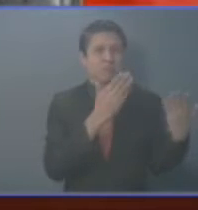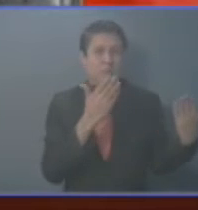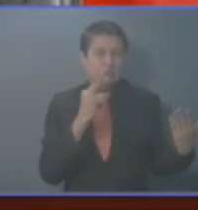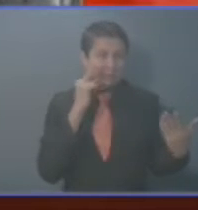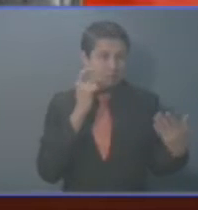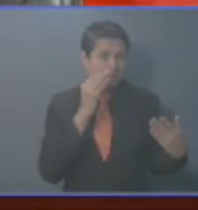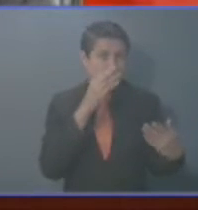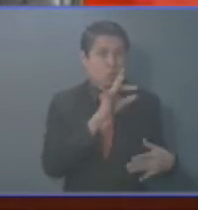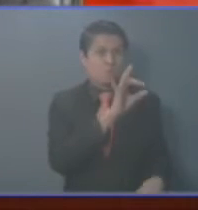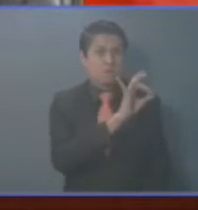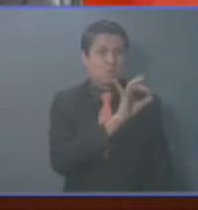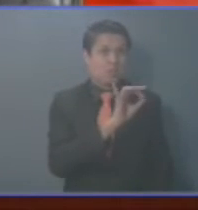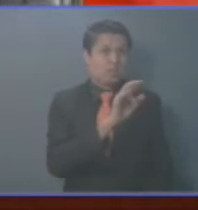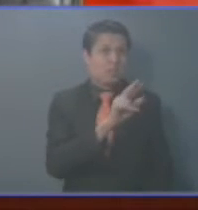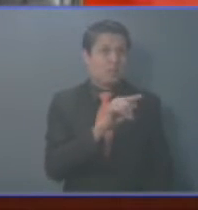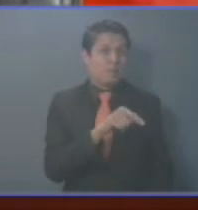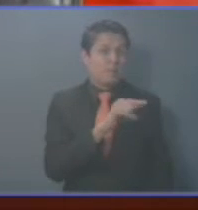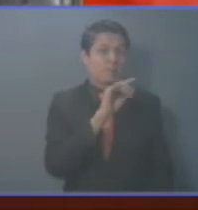un total de